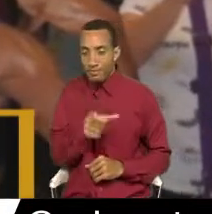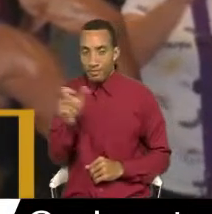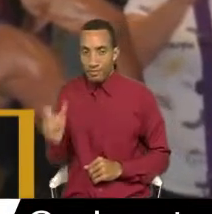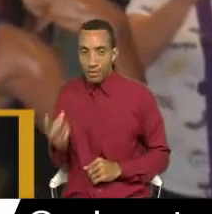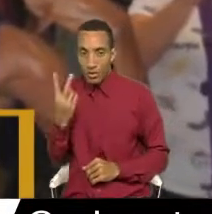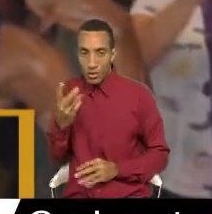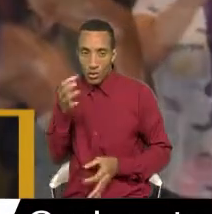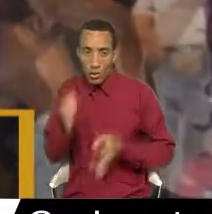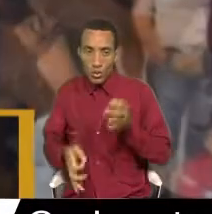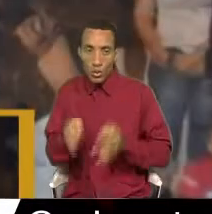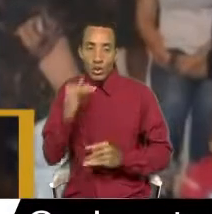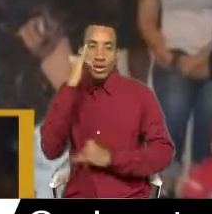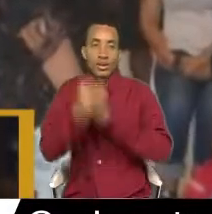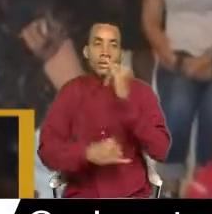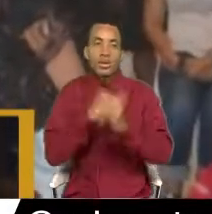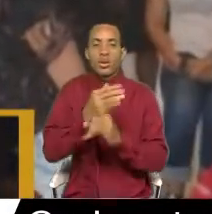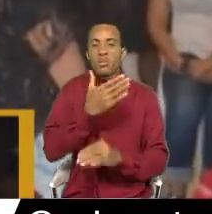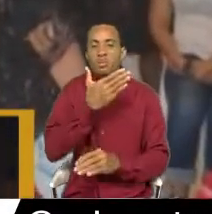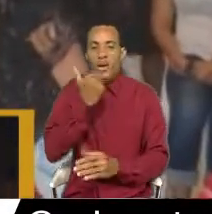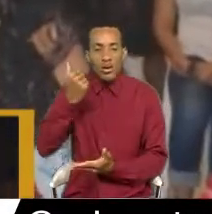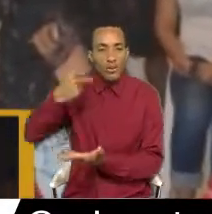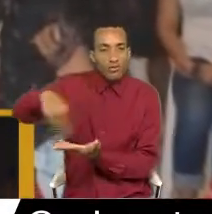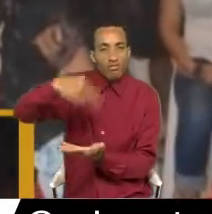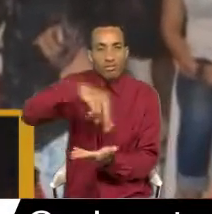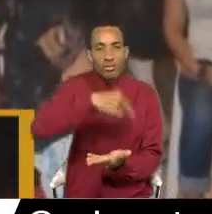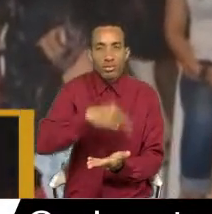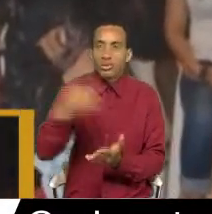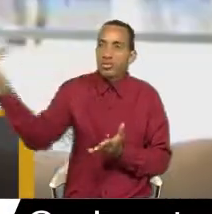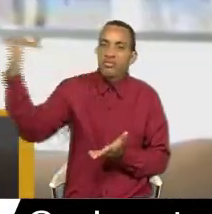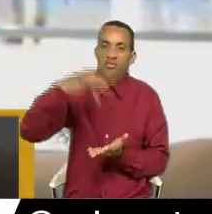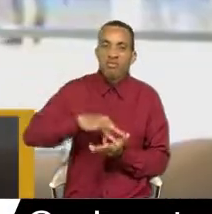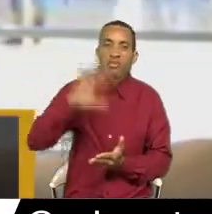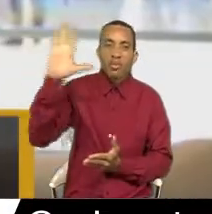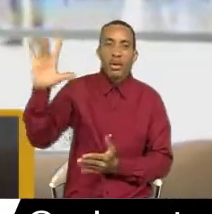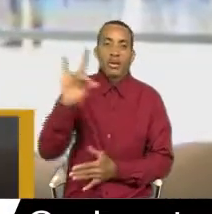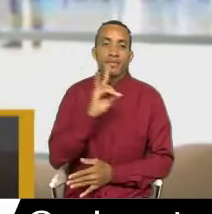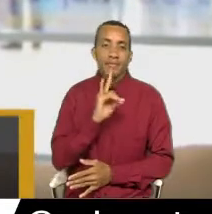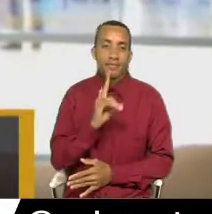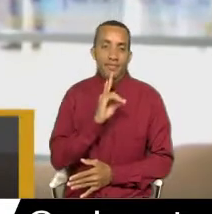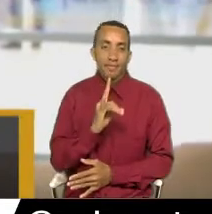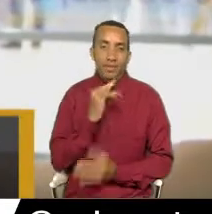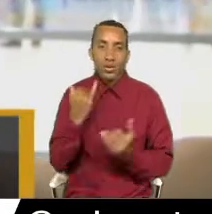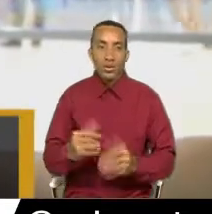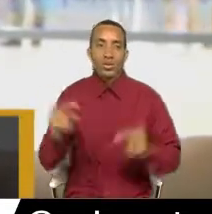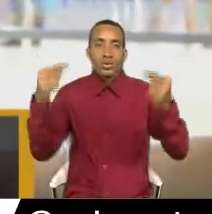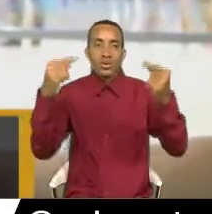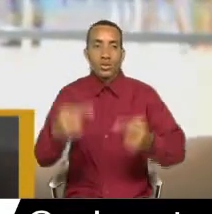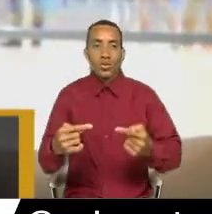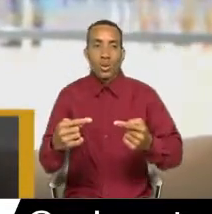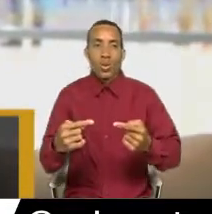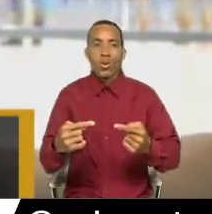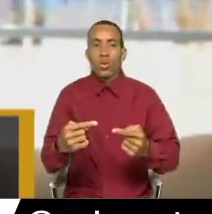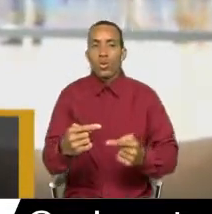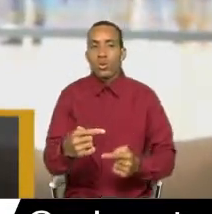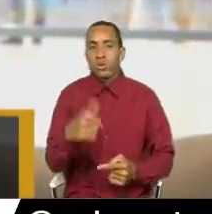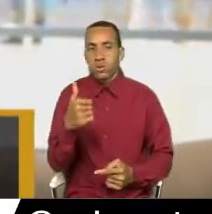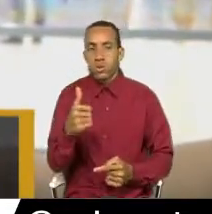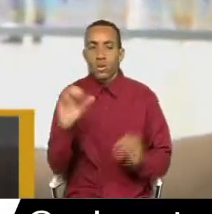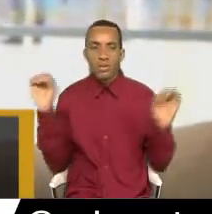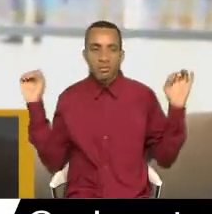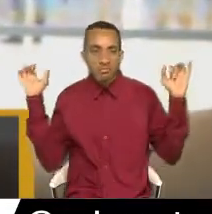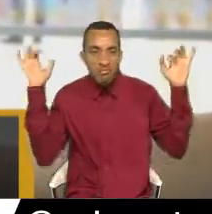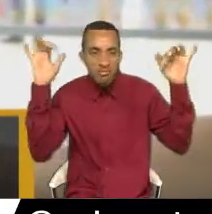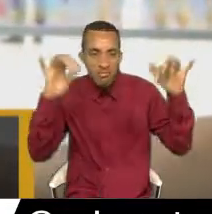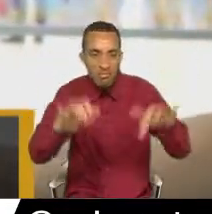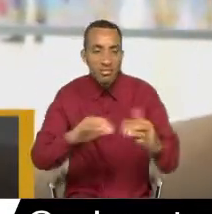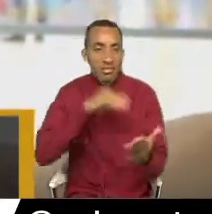de los mejores bailarines del mundo que vienen de Estados Unidos. Hoy tuvimos enfrentamiento de uno versus uno, muchísimo auge en el centro comercial, la gente